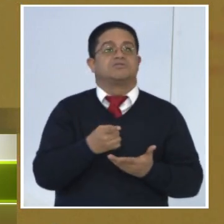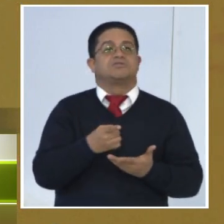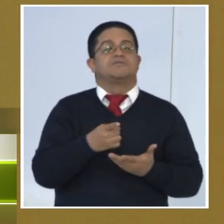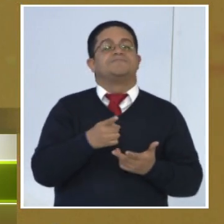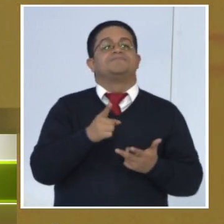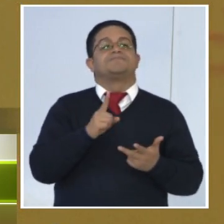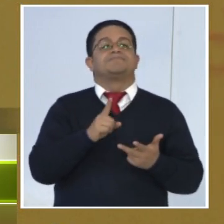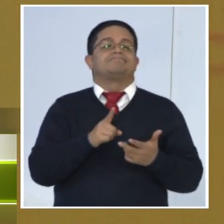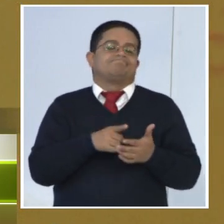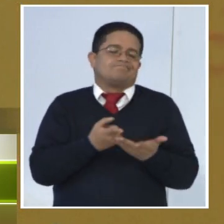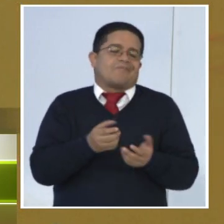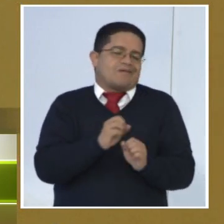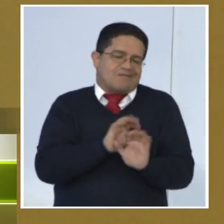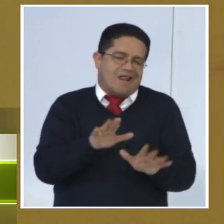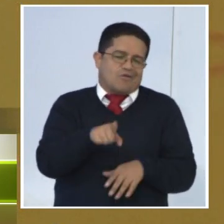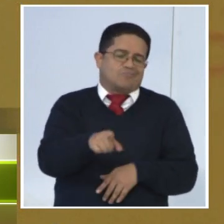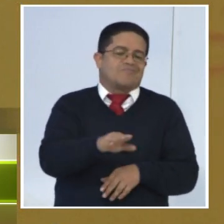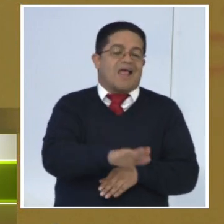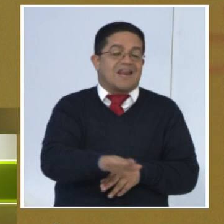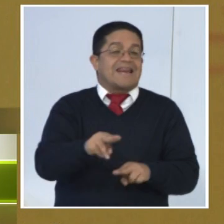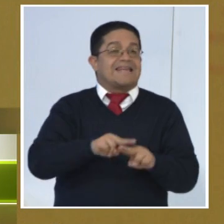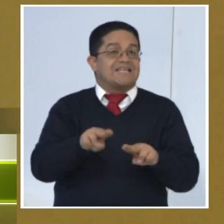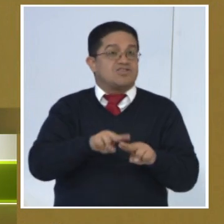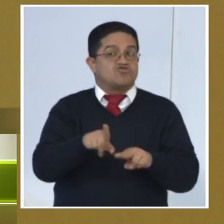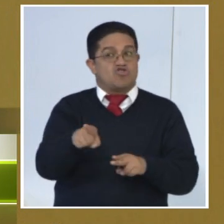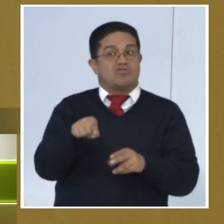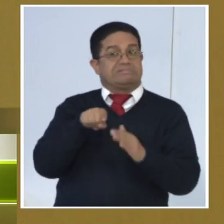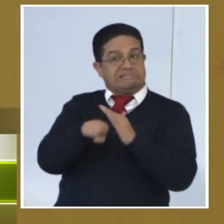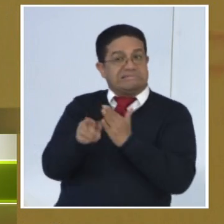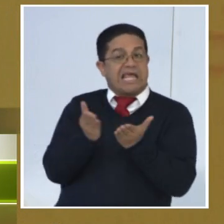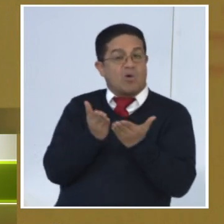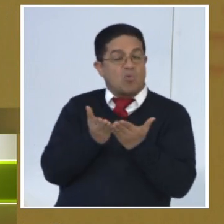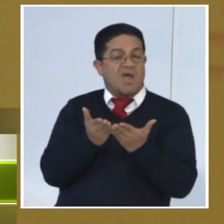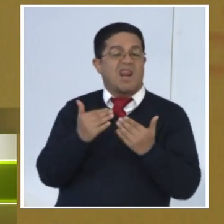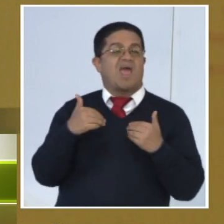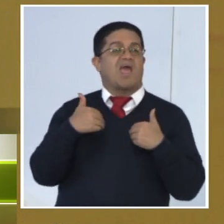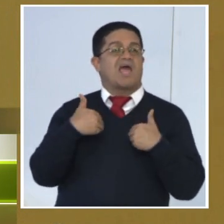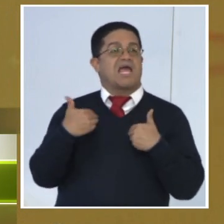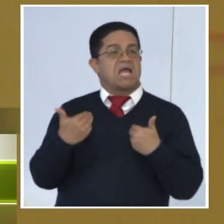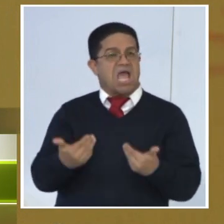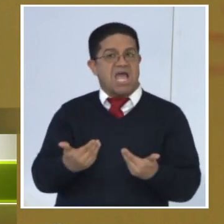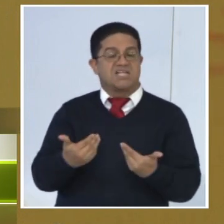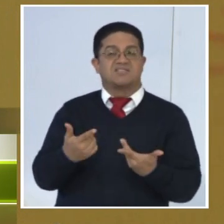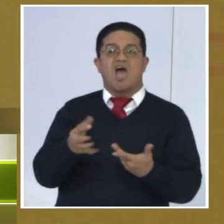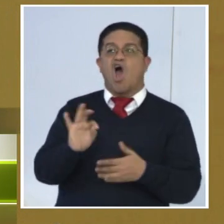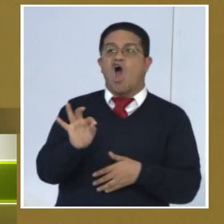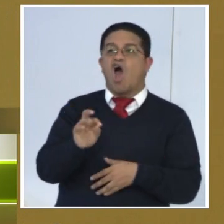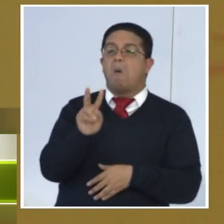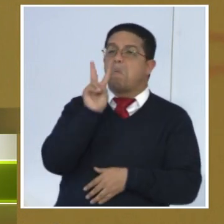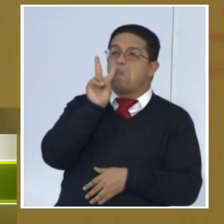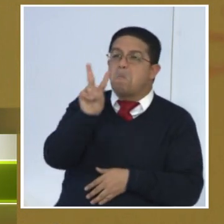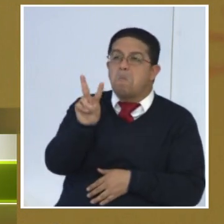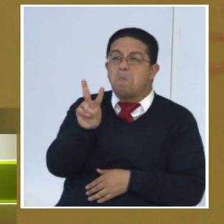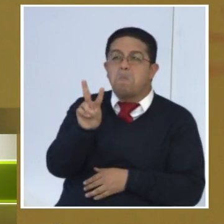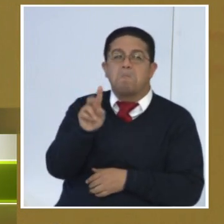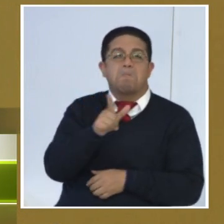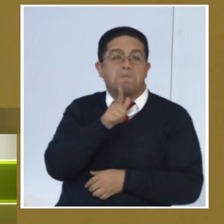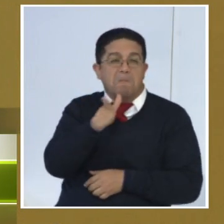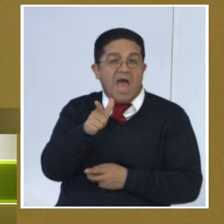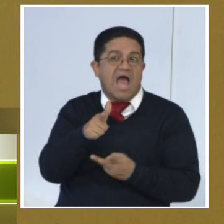acomodativo. Claro, es un niño que en el colegio se va a cansar, se va a distraer, no va a cumplir con sus actividades escolares, no va a rendir,